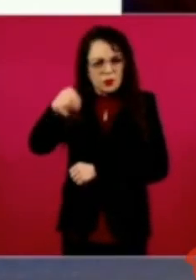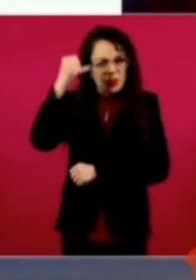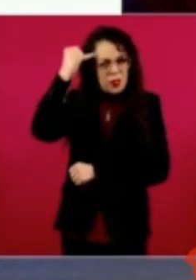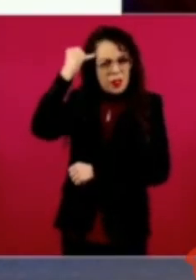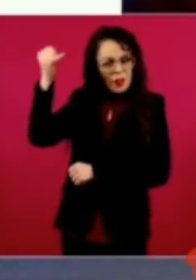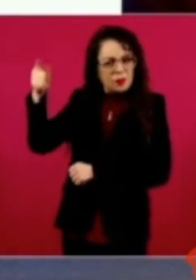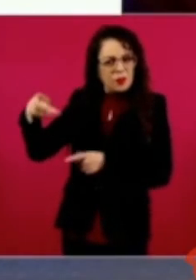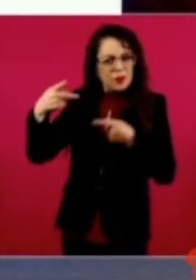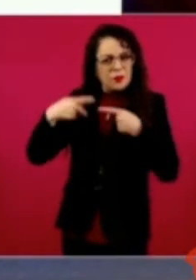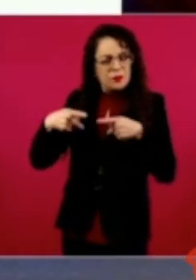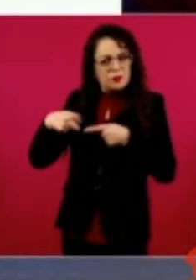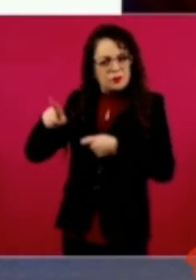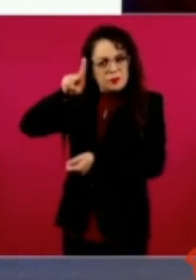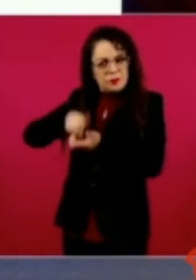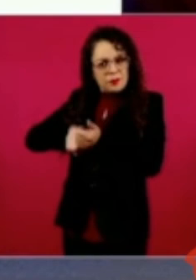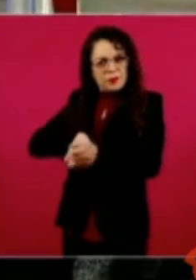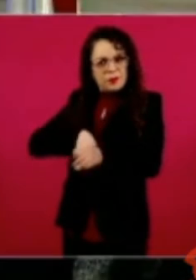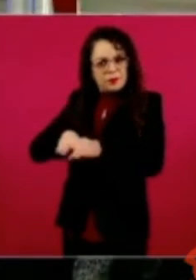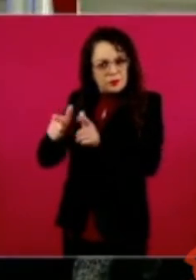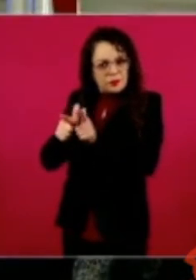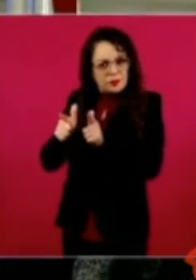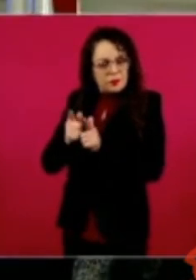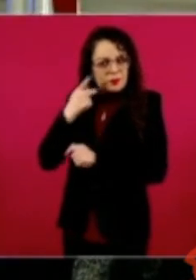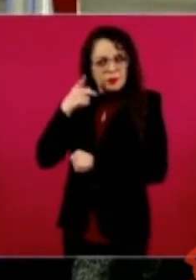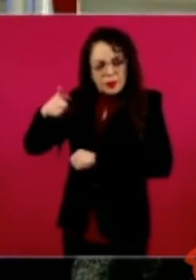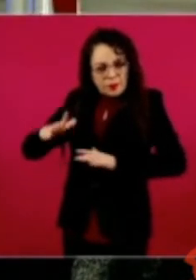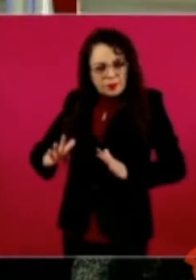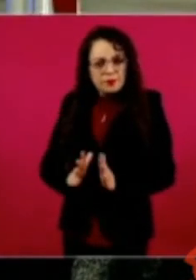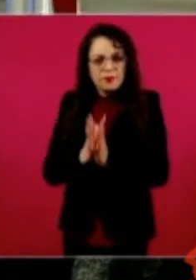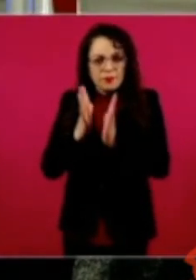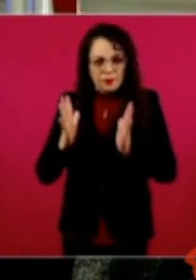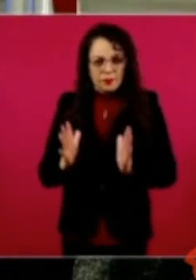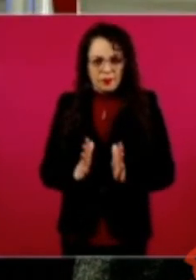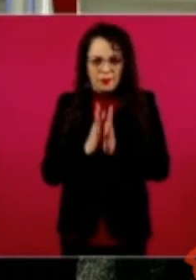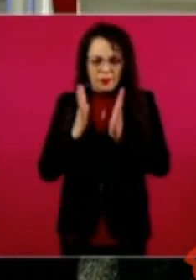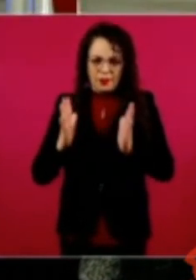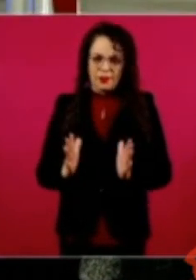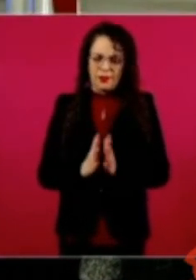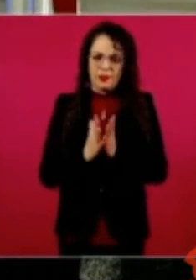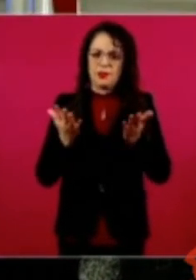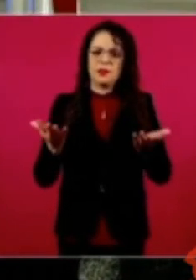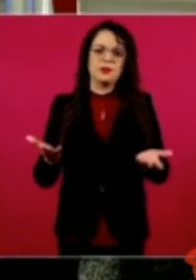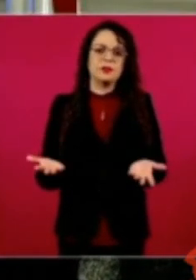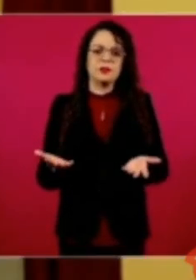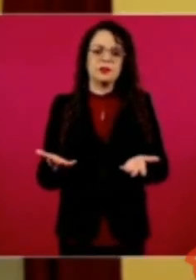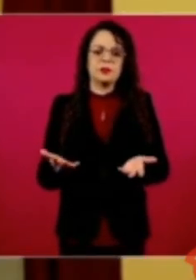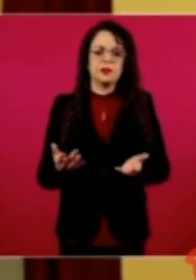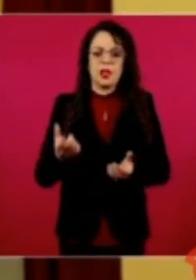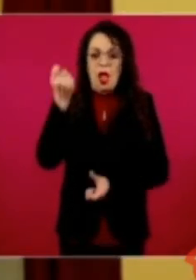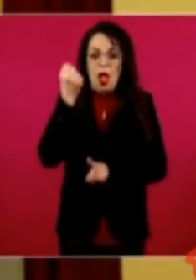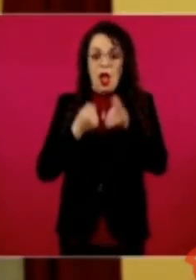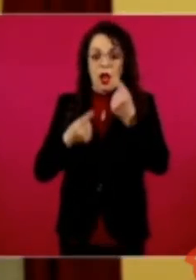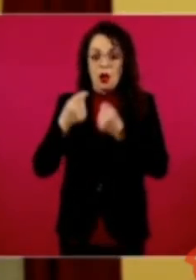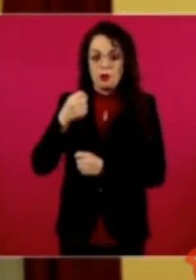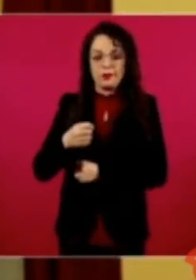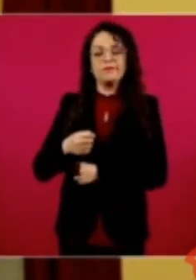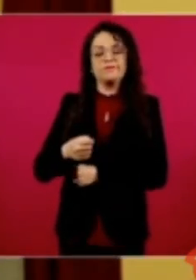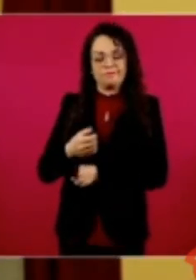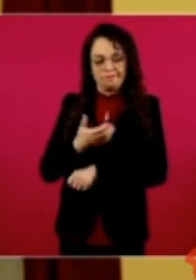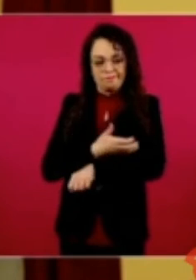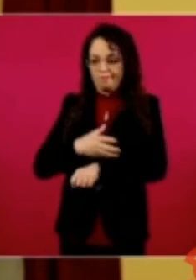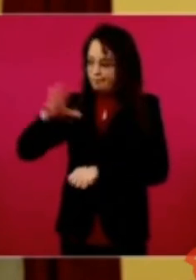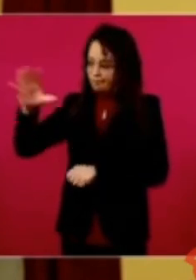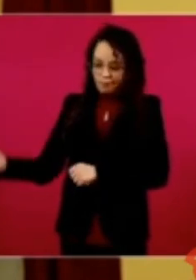que participan, que algunos hasta los llevan a votar o